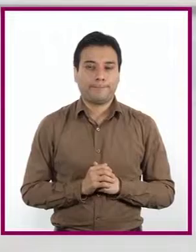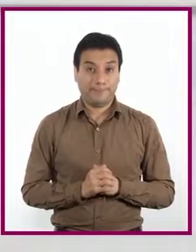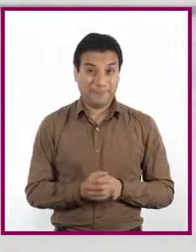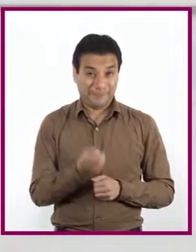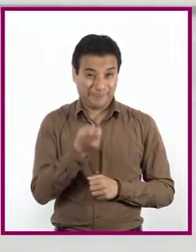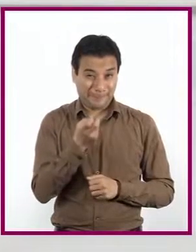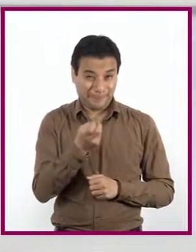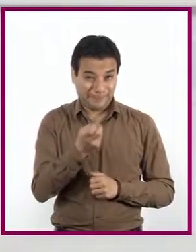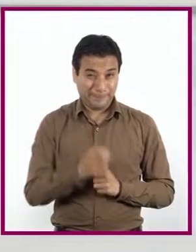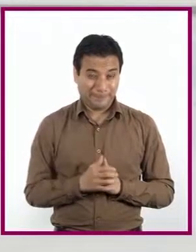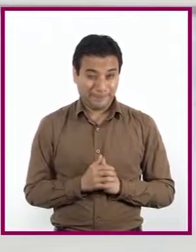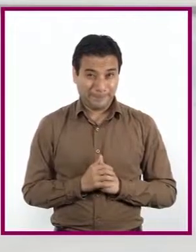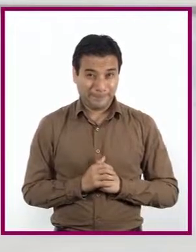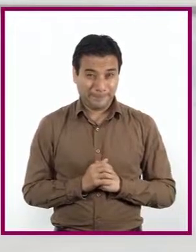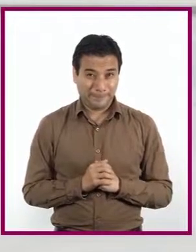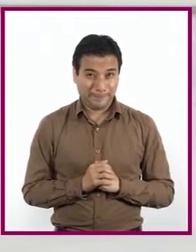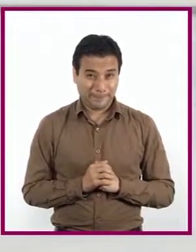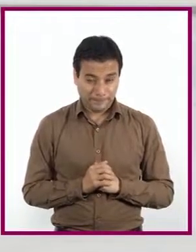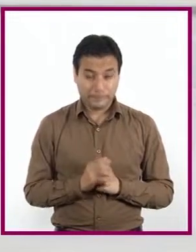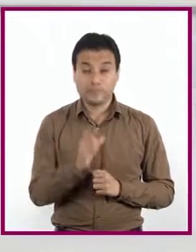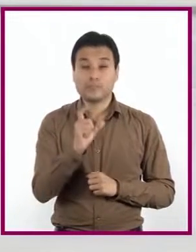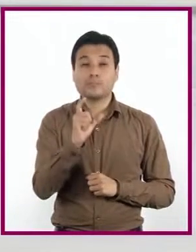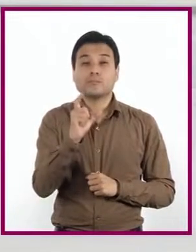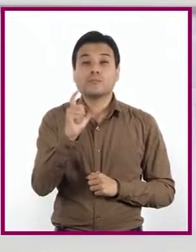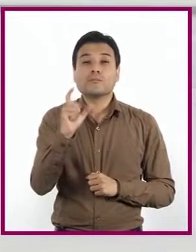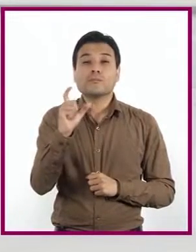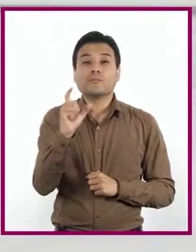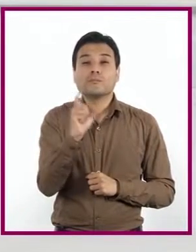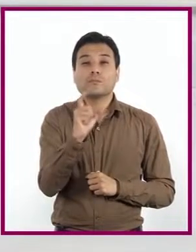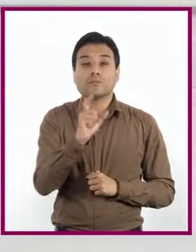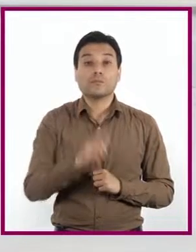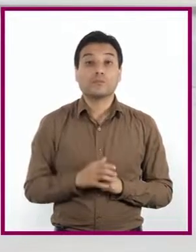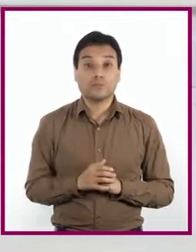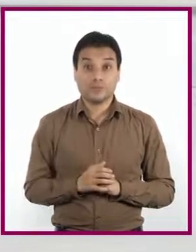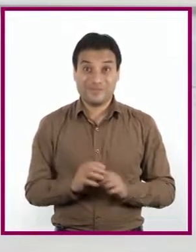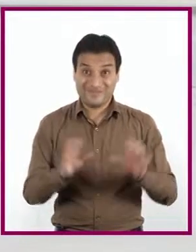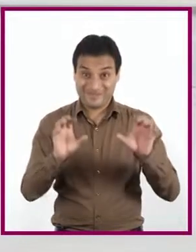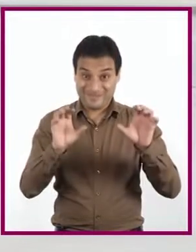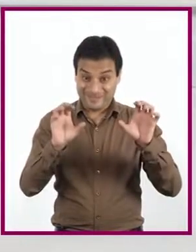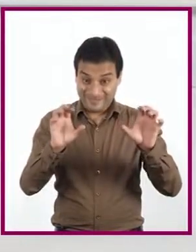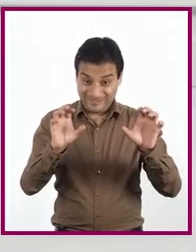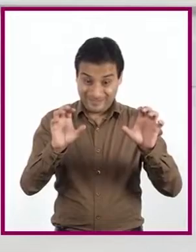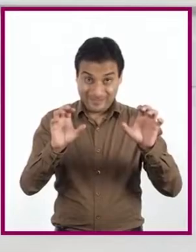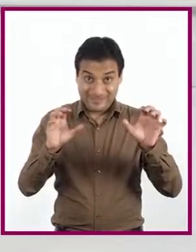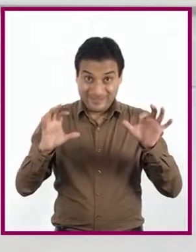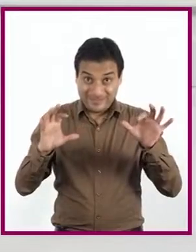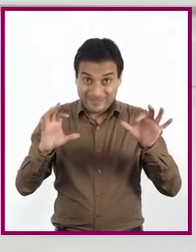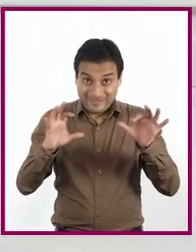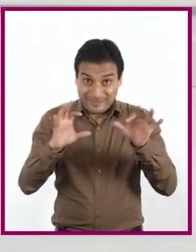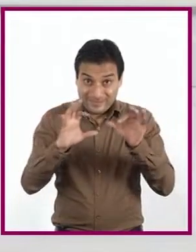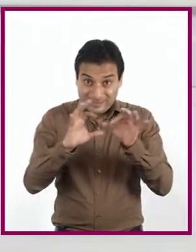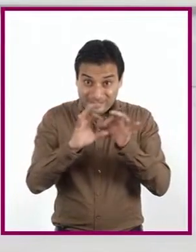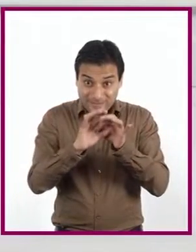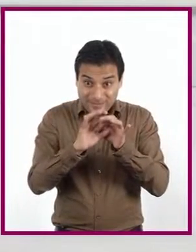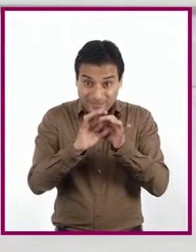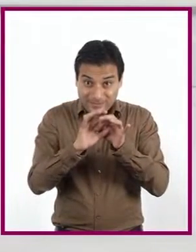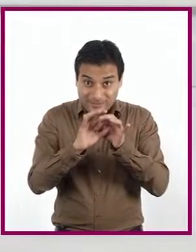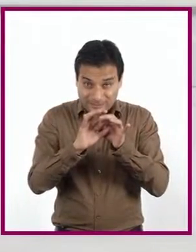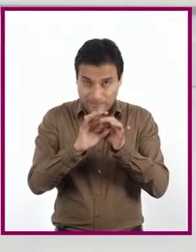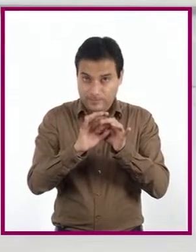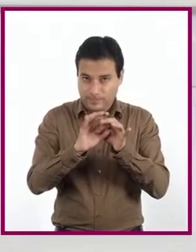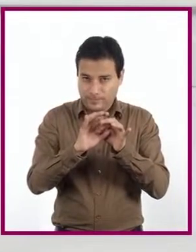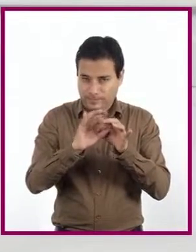elementos, cuando van a realizar su enlace, su unión, vamos a